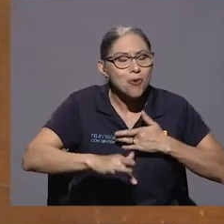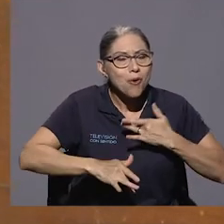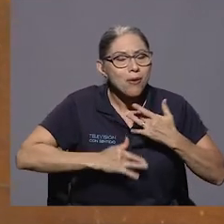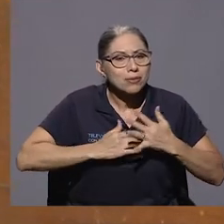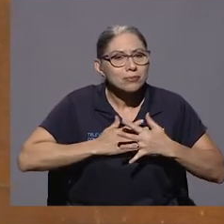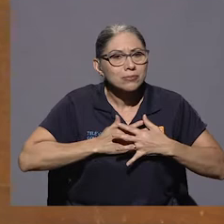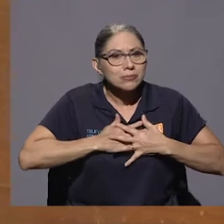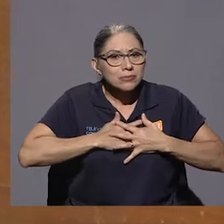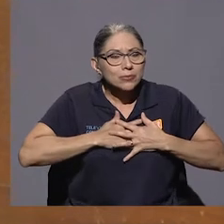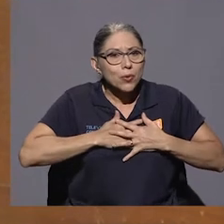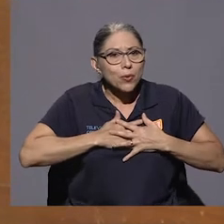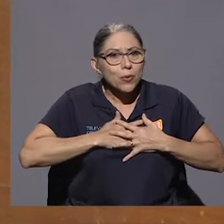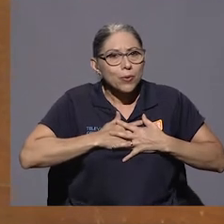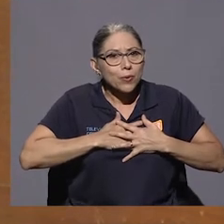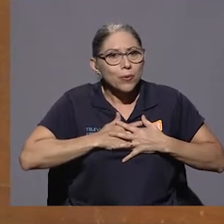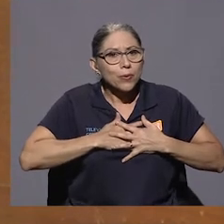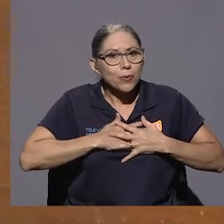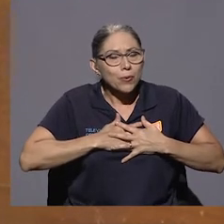conmovido,